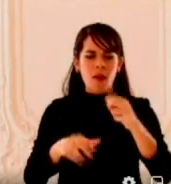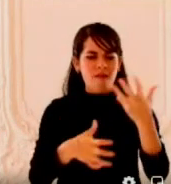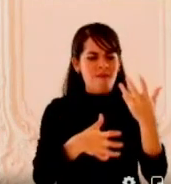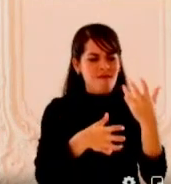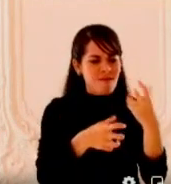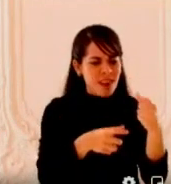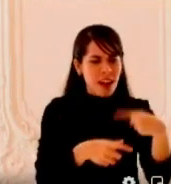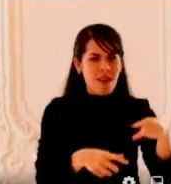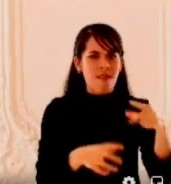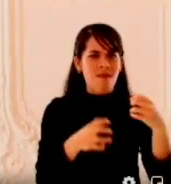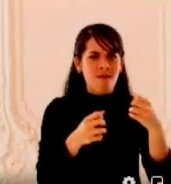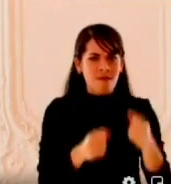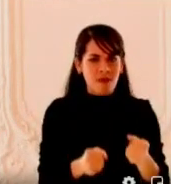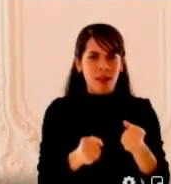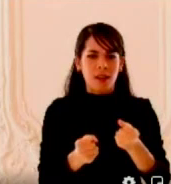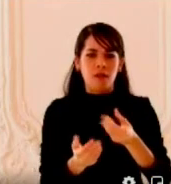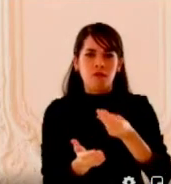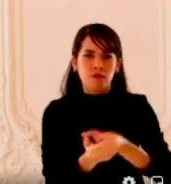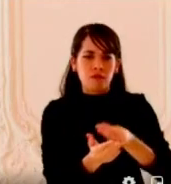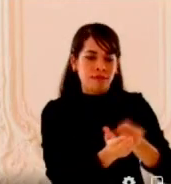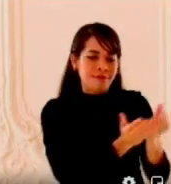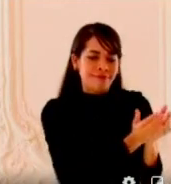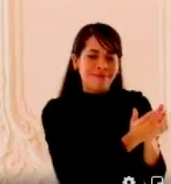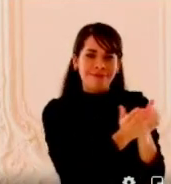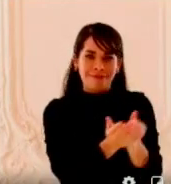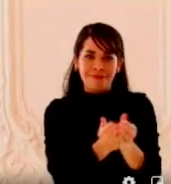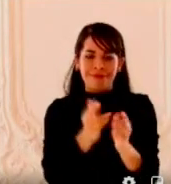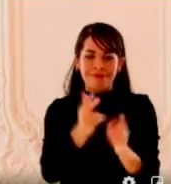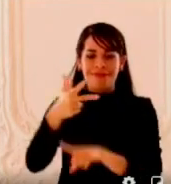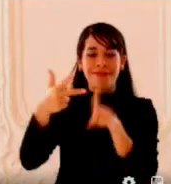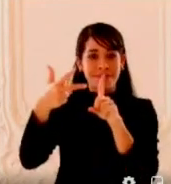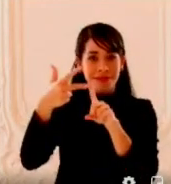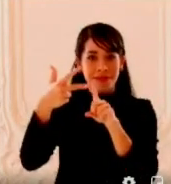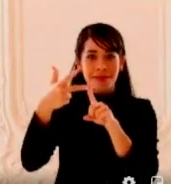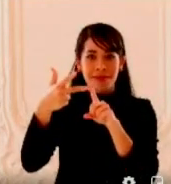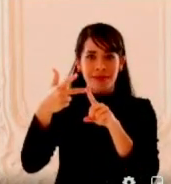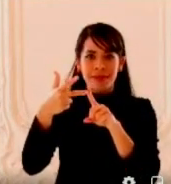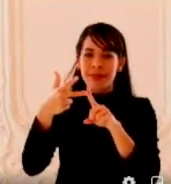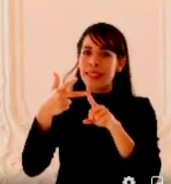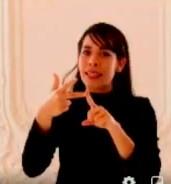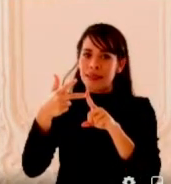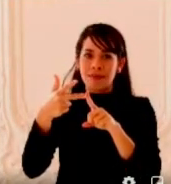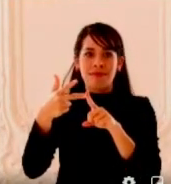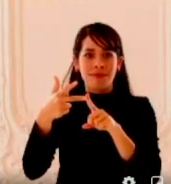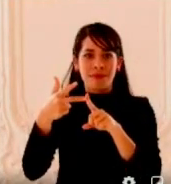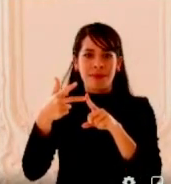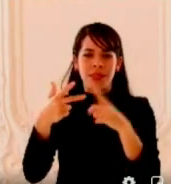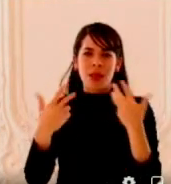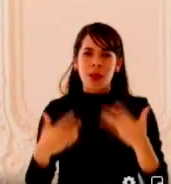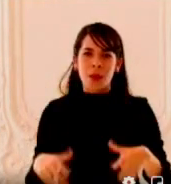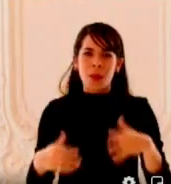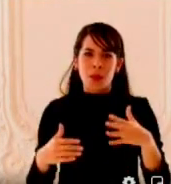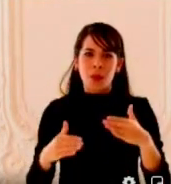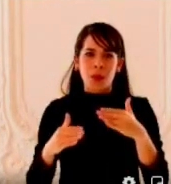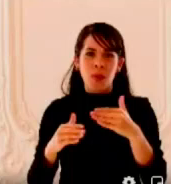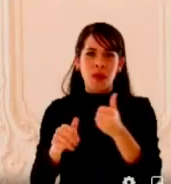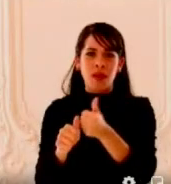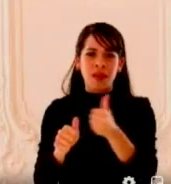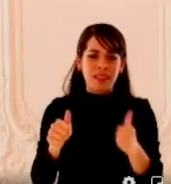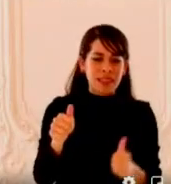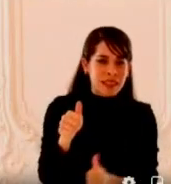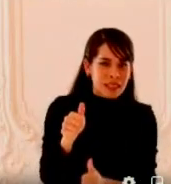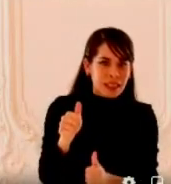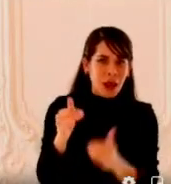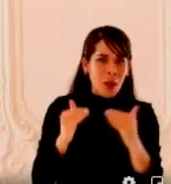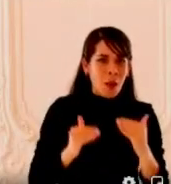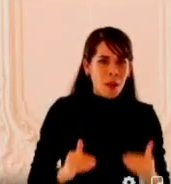las finanzas de la Autoridad de los Puertos. Y tercero, no ser meros arrendadores de espacios. La